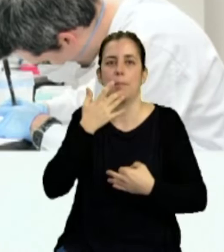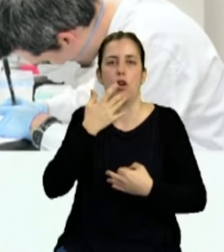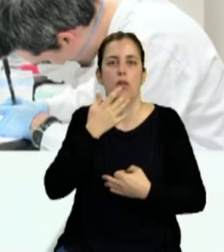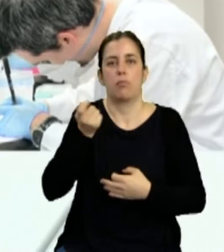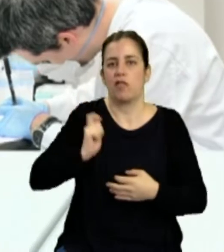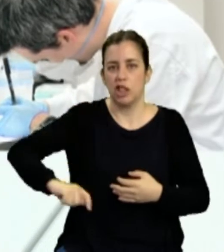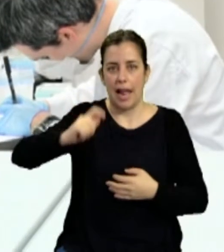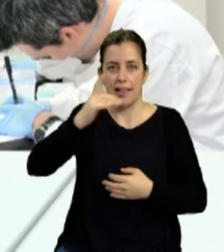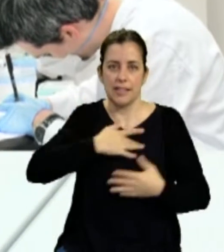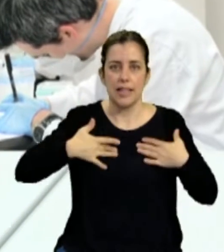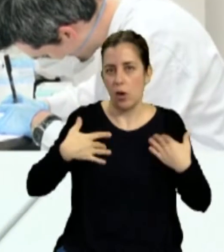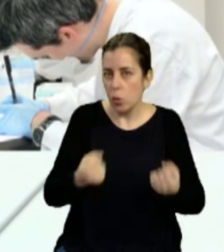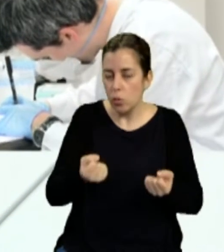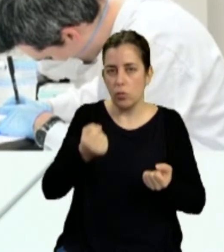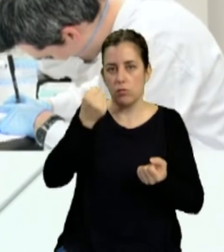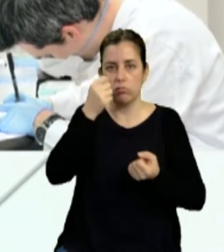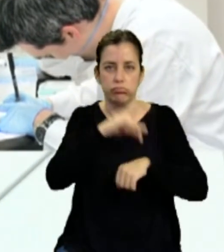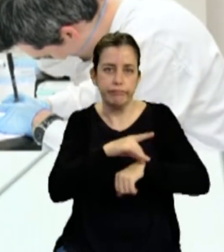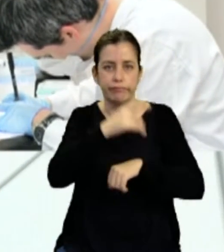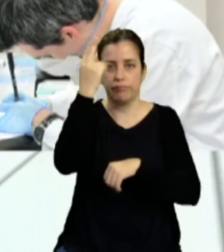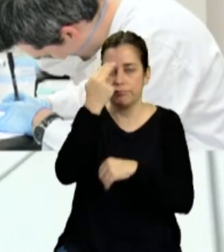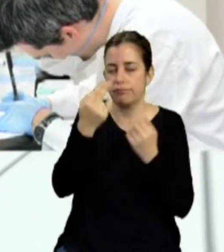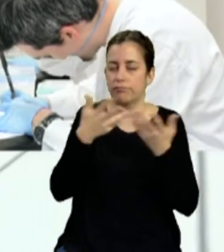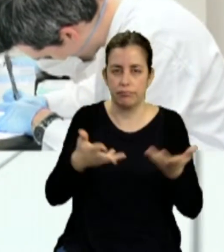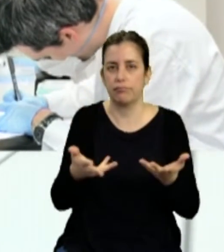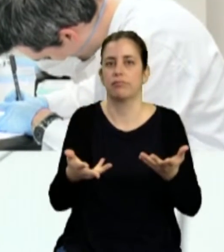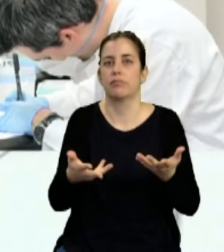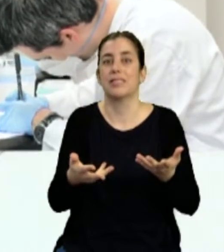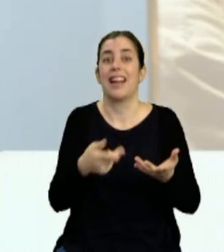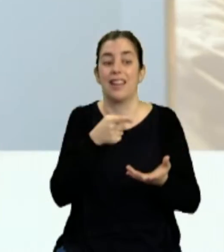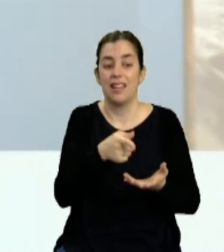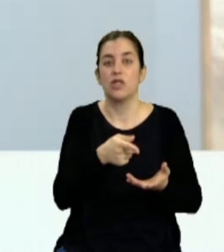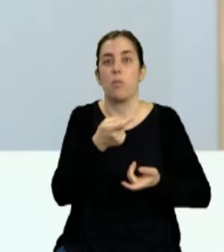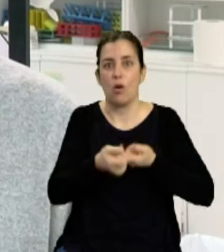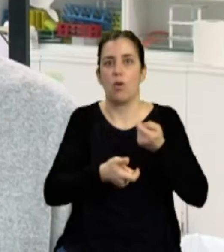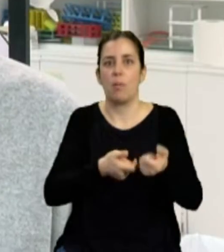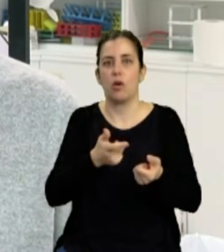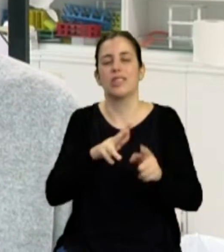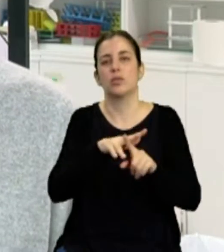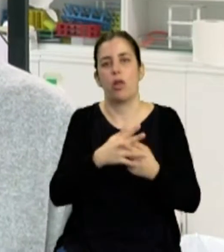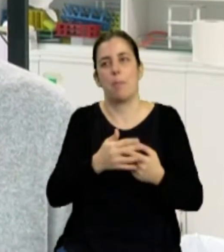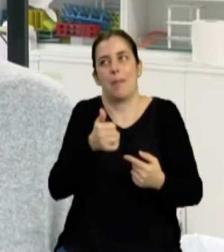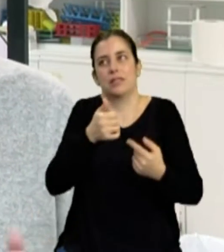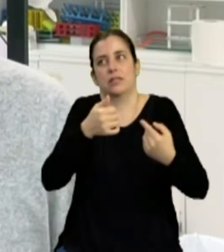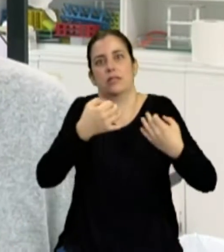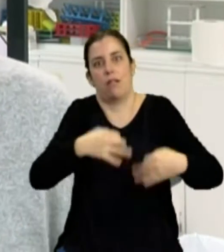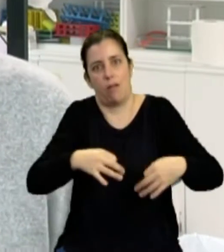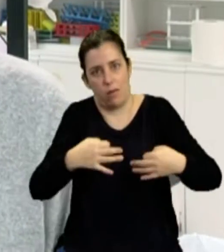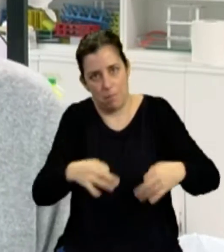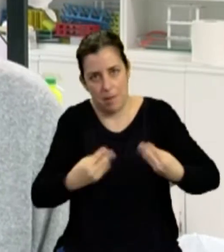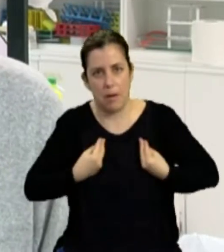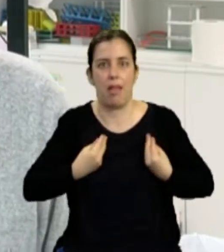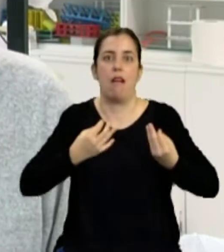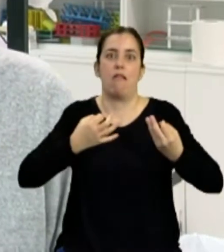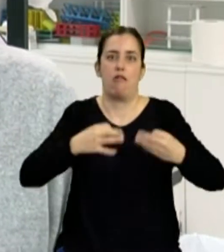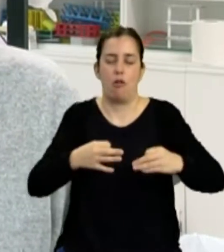seguramente va a aliviar muchísimo los sistemas sanitarios y va a permitir que poco a poco se vaya volviendo a una vida normal, aunque no estemos todos vacunados.